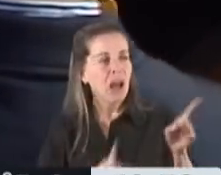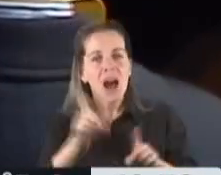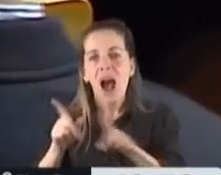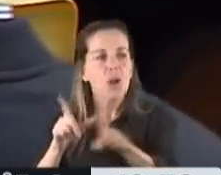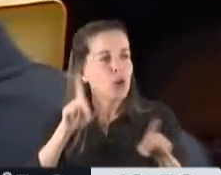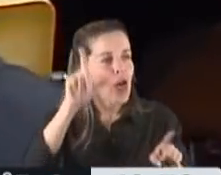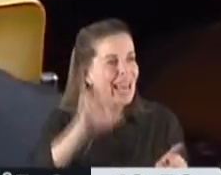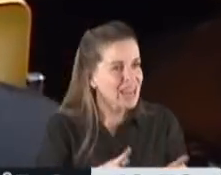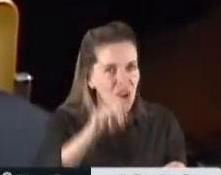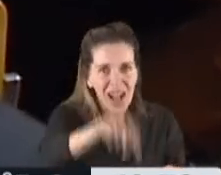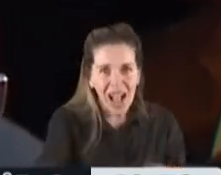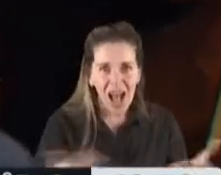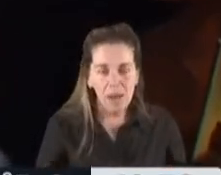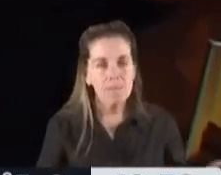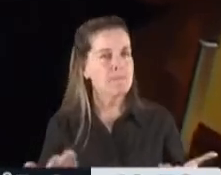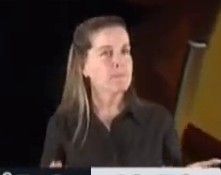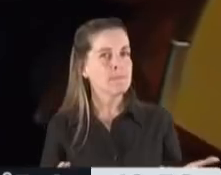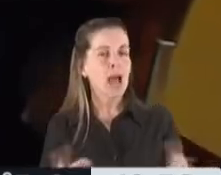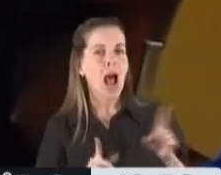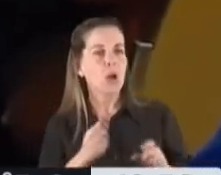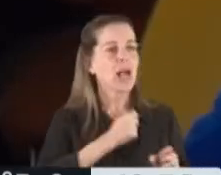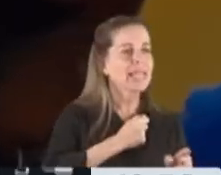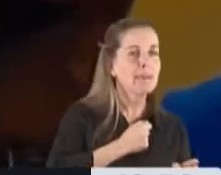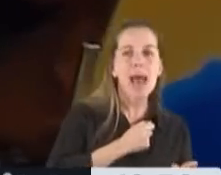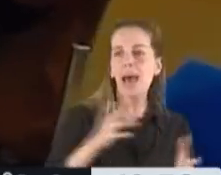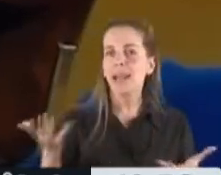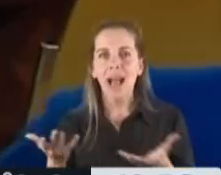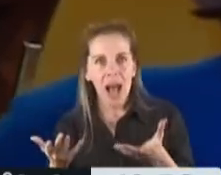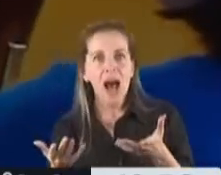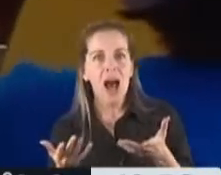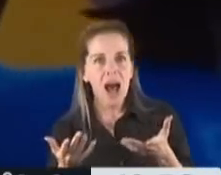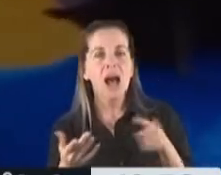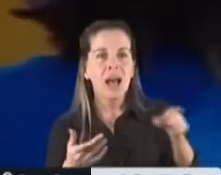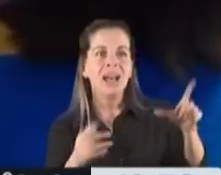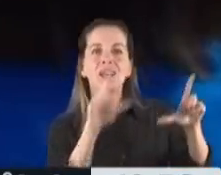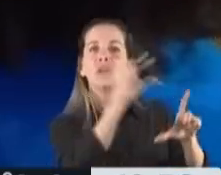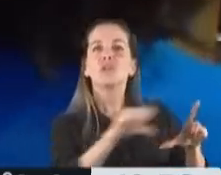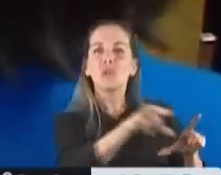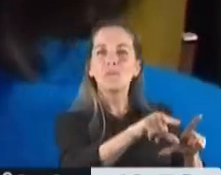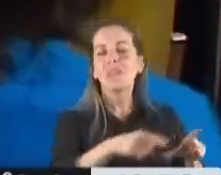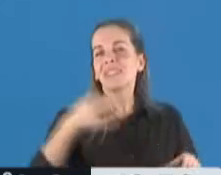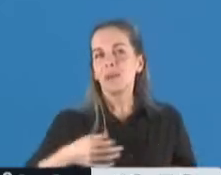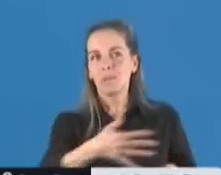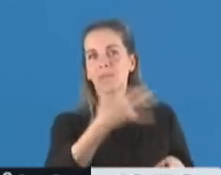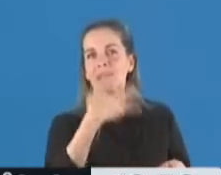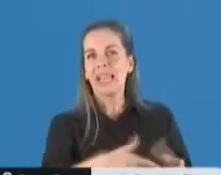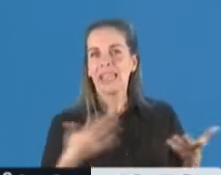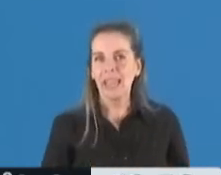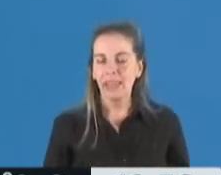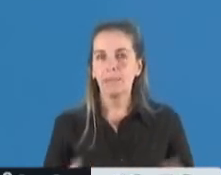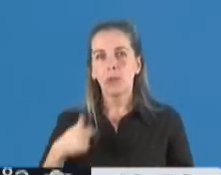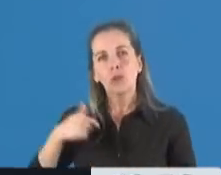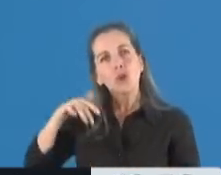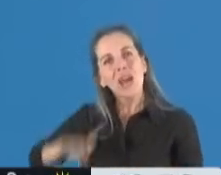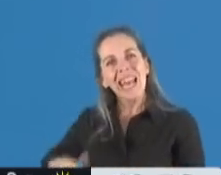algún catamarqueño, del sur hay. Bueno, en el Zoom, bueno, entonces me van a entender. Y siempre decía,